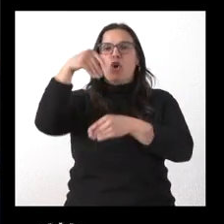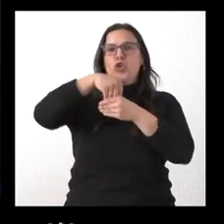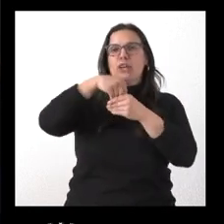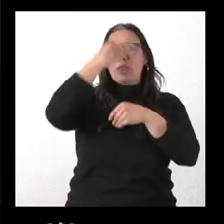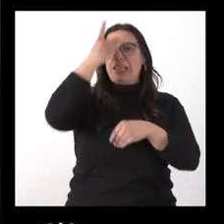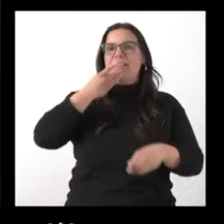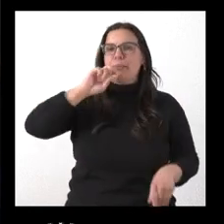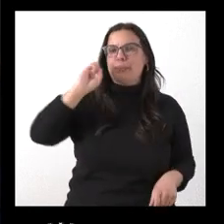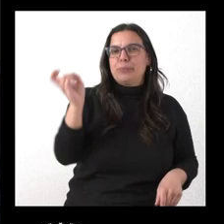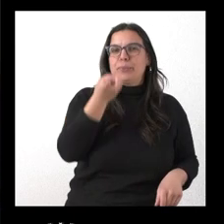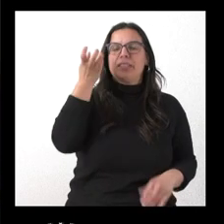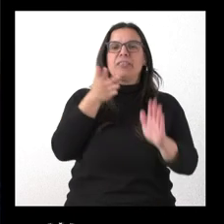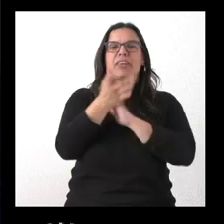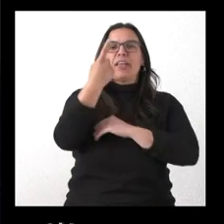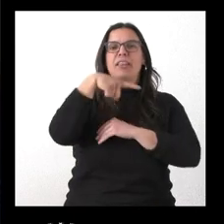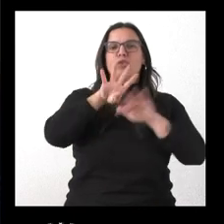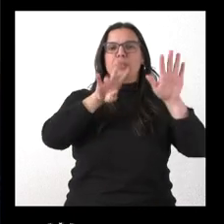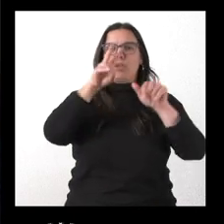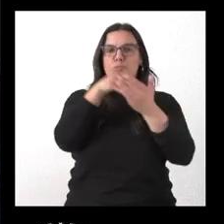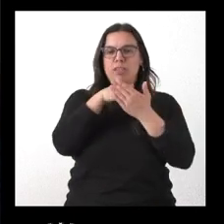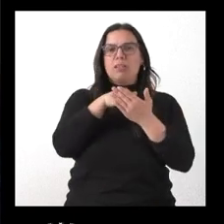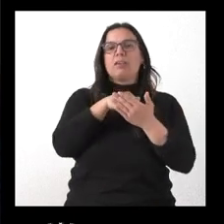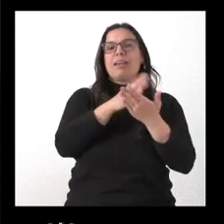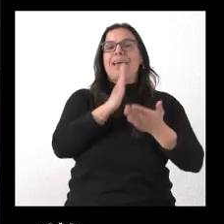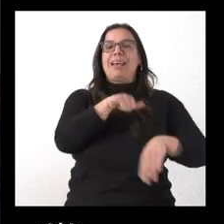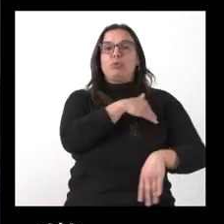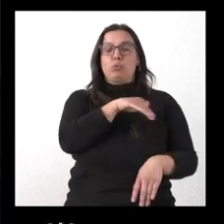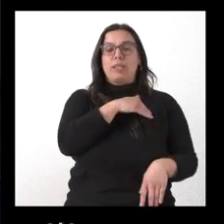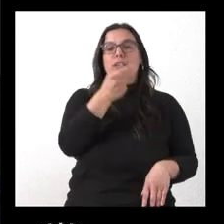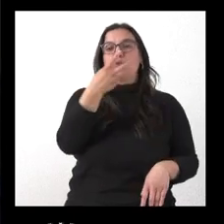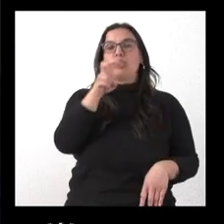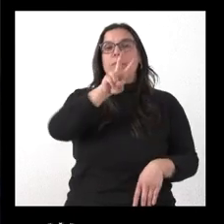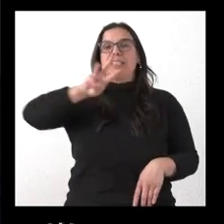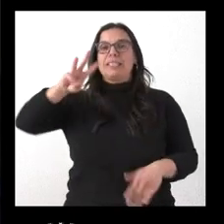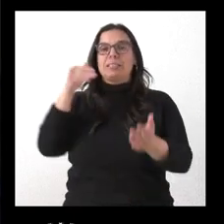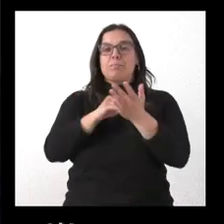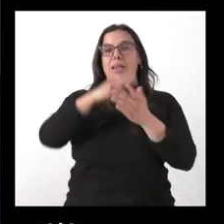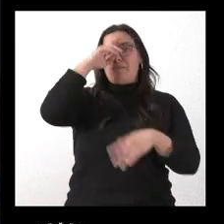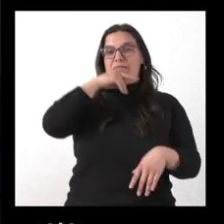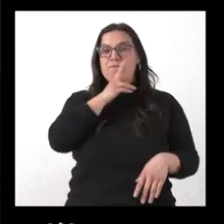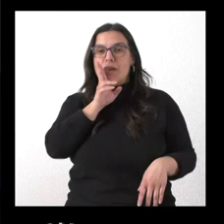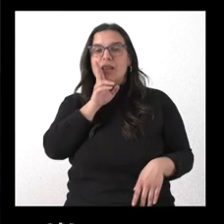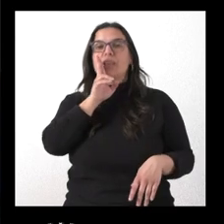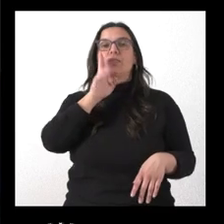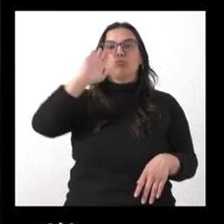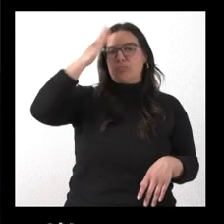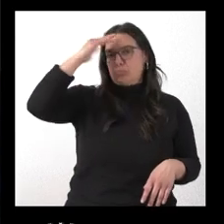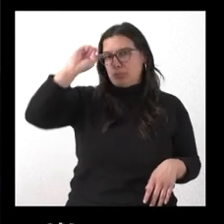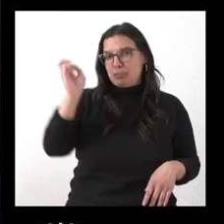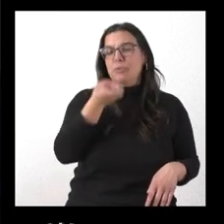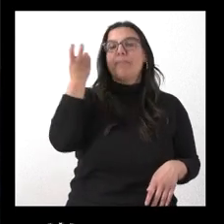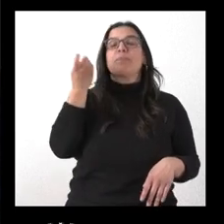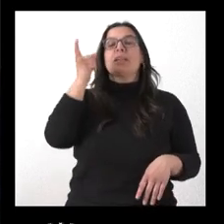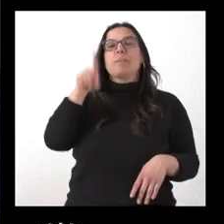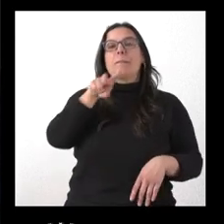de 192.000 estudiantes de 223.000 padres madres y tutores y